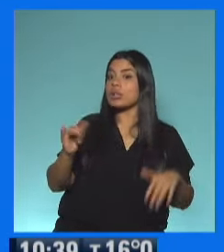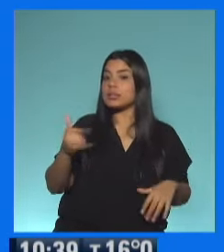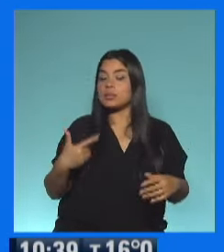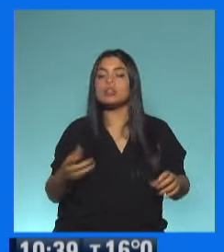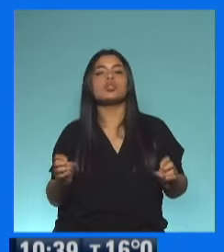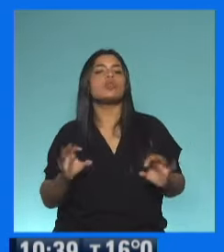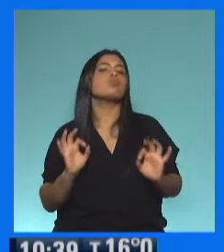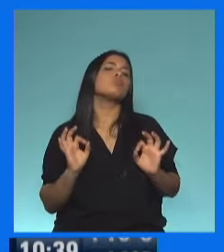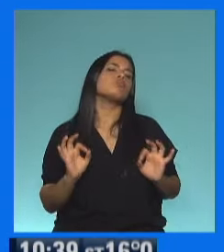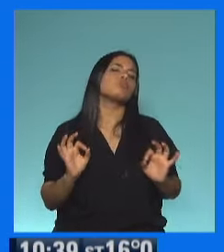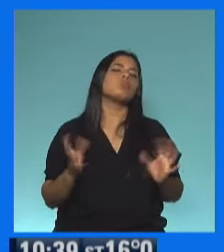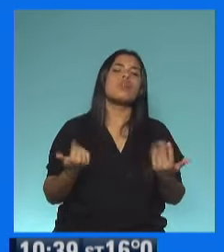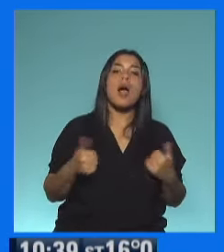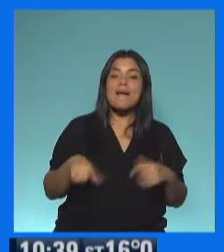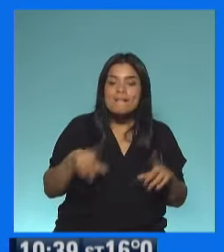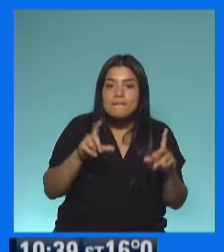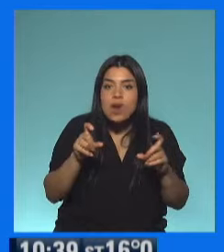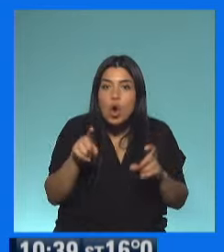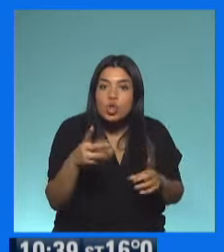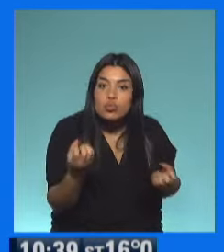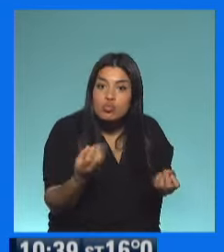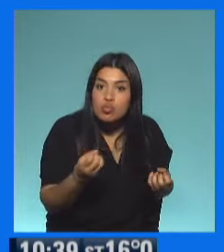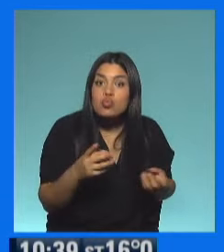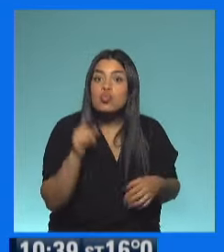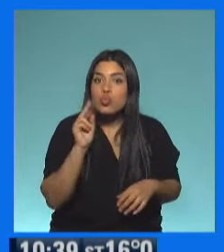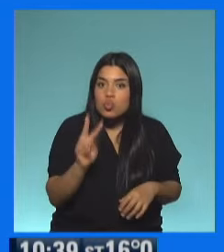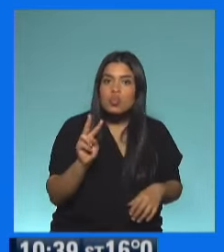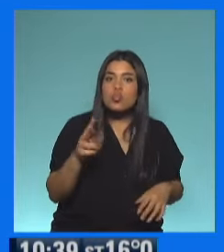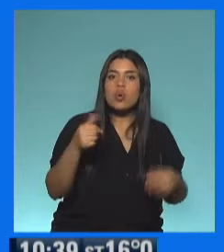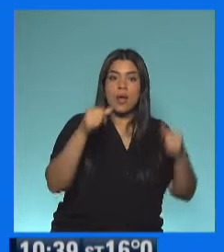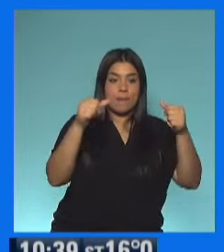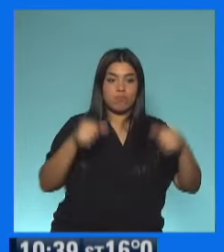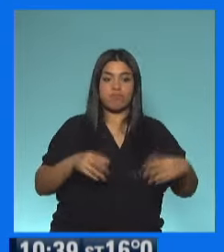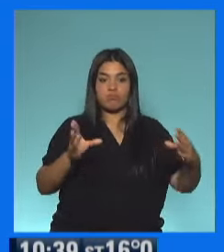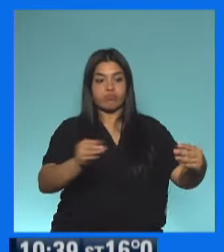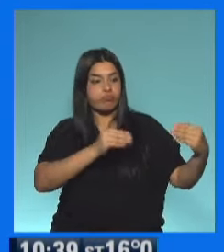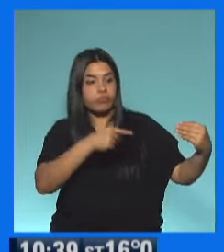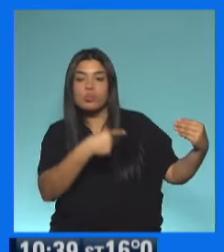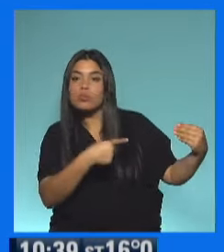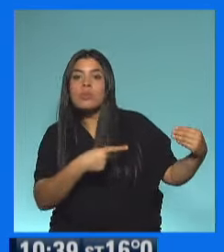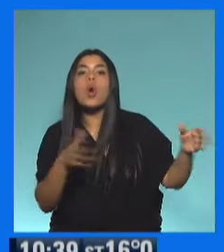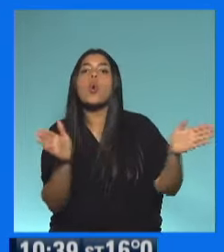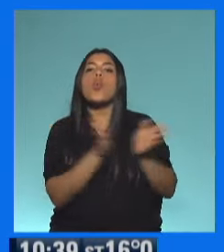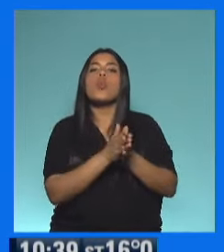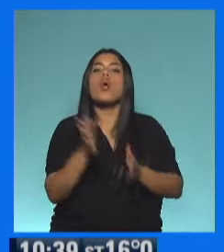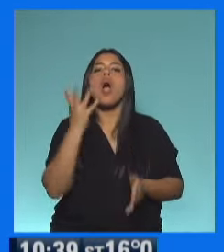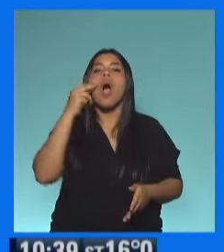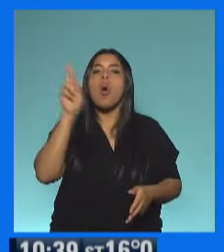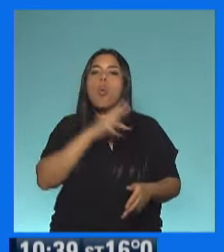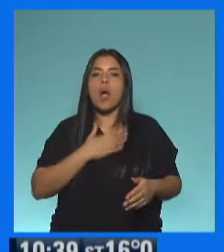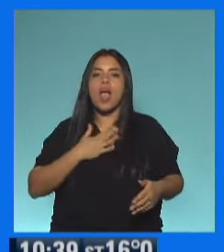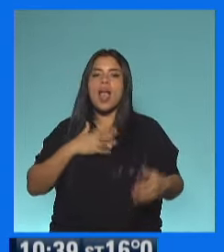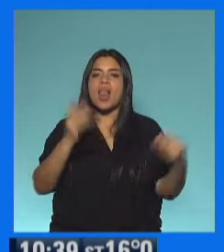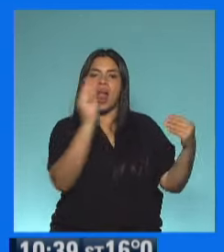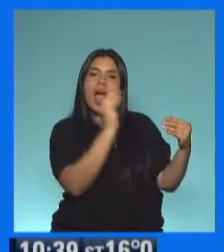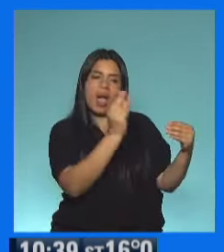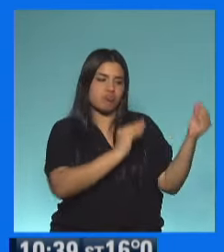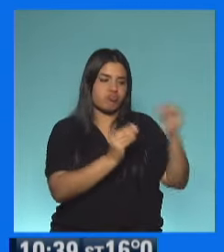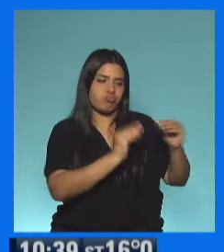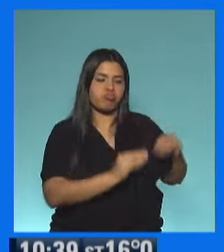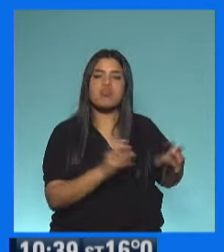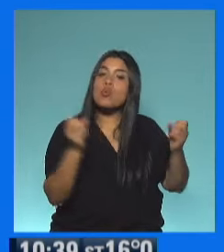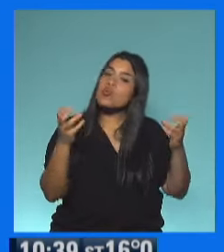fotos. Bárbara, están los chicos. Uy, miren ese estandarte. ¡Qué belleza! Lo hice con mi abuela, nos cuenta Ilén. Mirá, qué bueno que está. Mucho